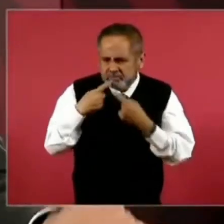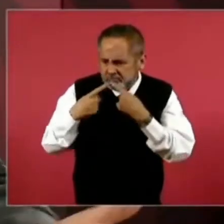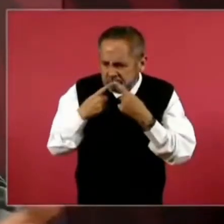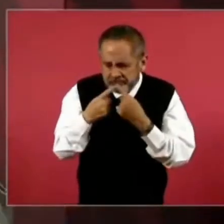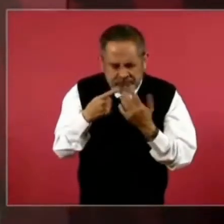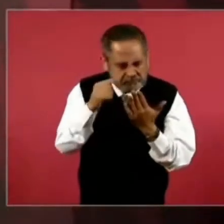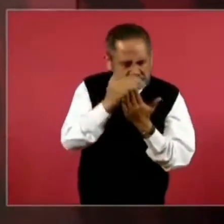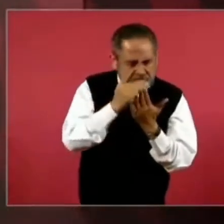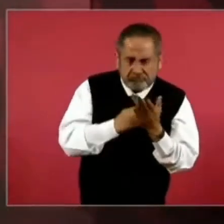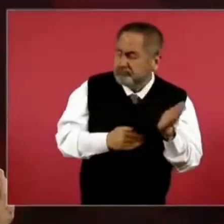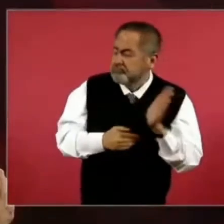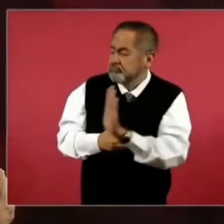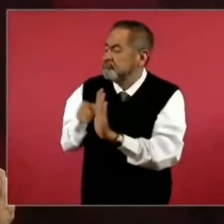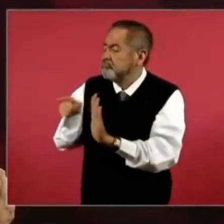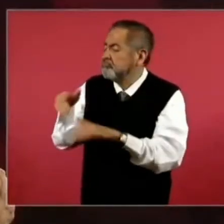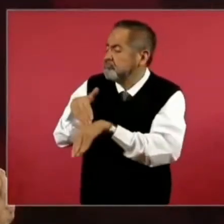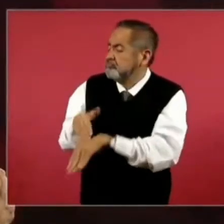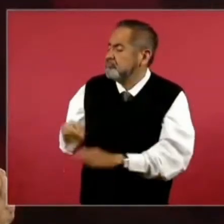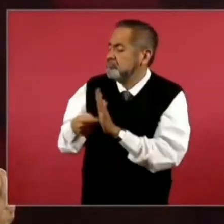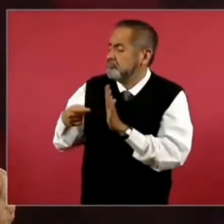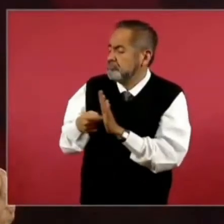a México,